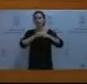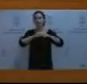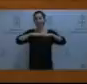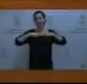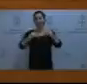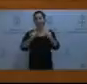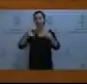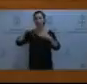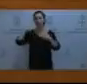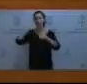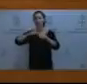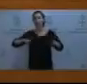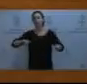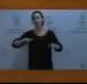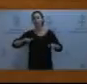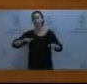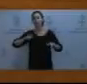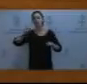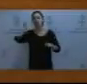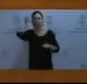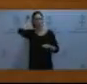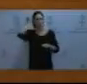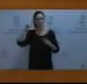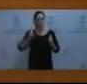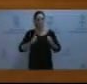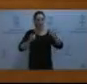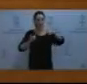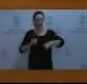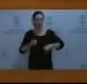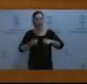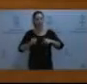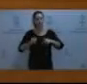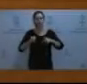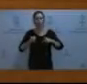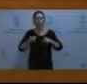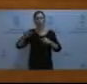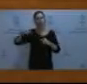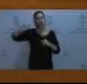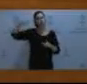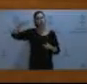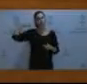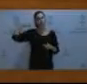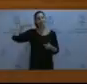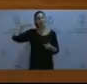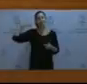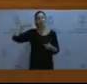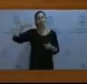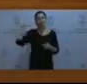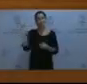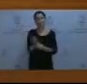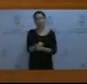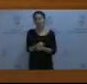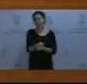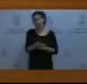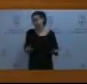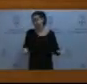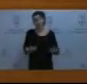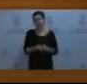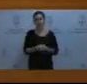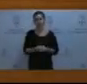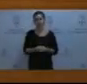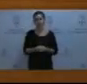habitantes de Asturias, de un legado milenario que ahora mismo yo creo que no estamos cuidando